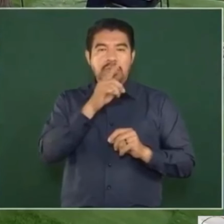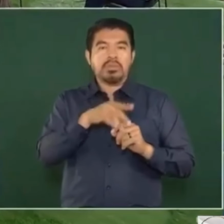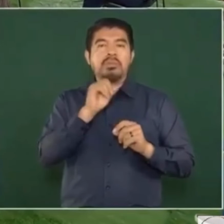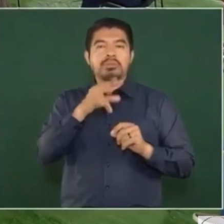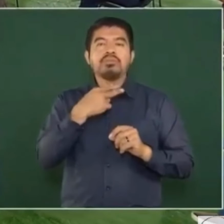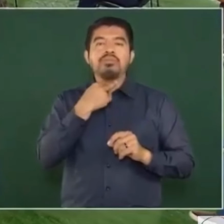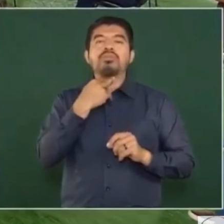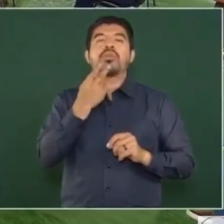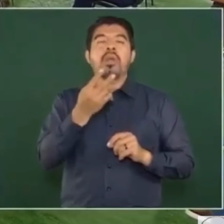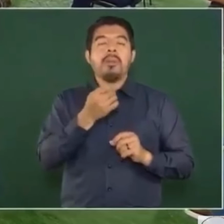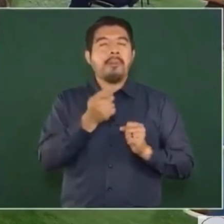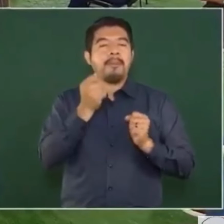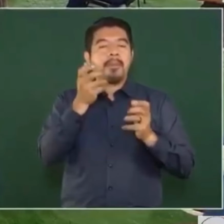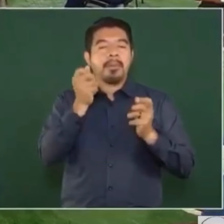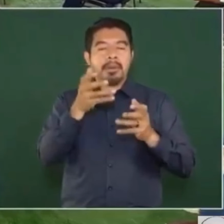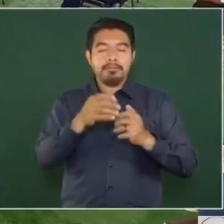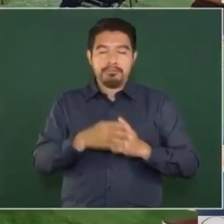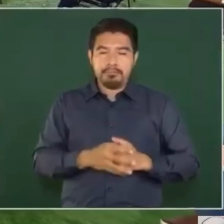Embajador,